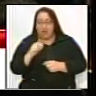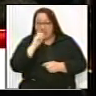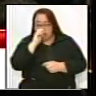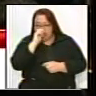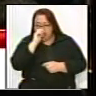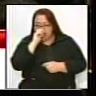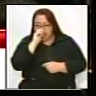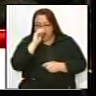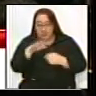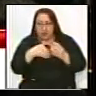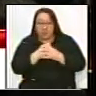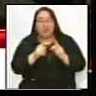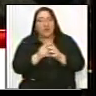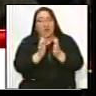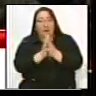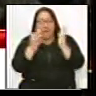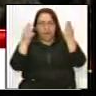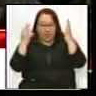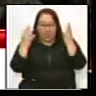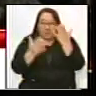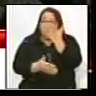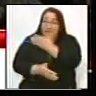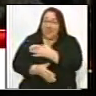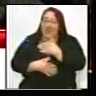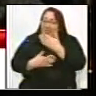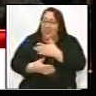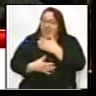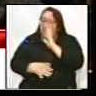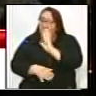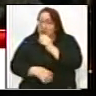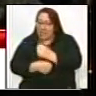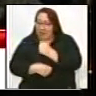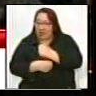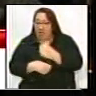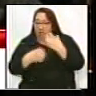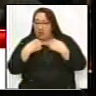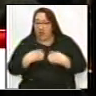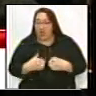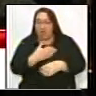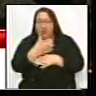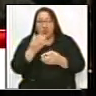doctor Ricardo, también unas palmas para que se sienta contento con su trabajo.